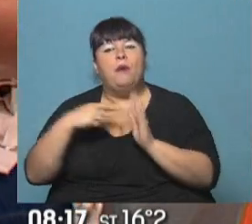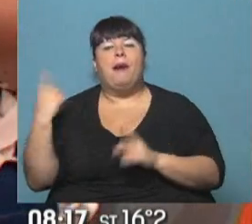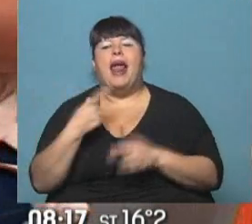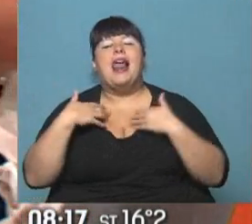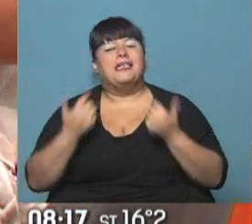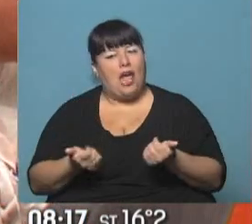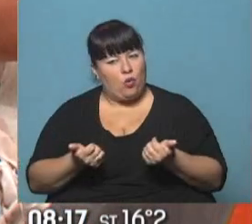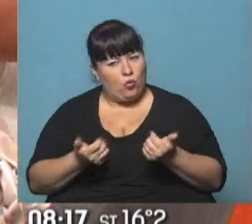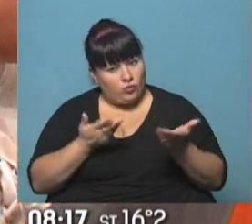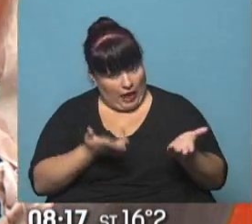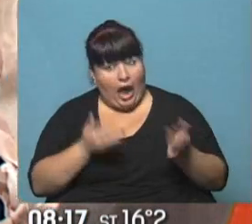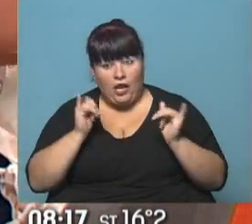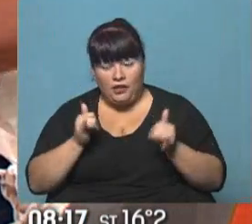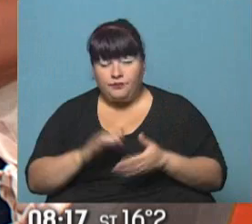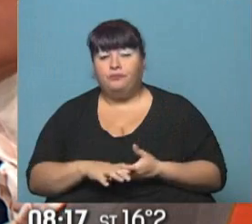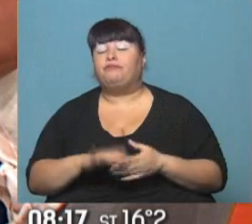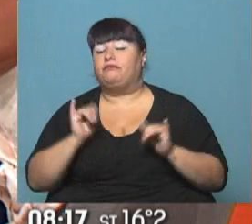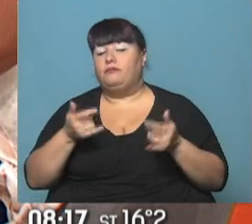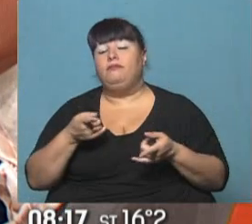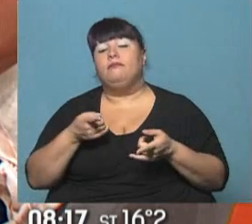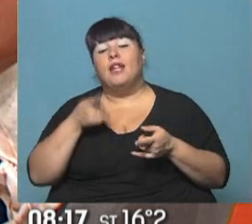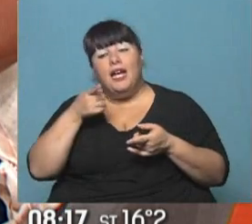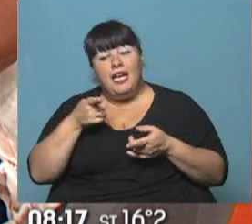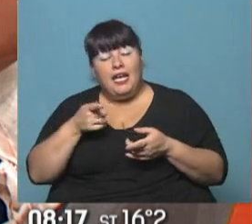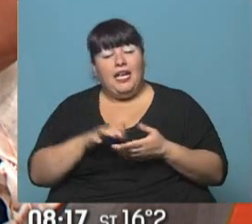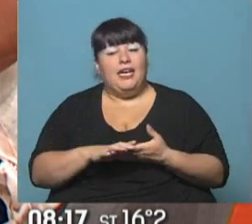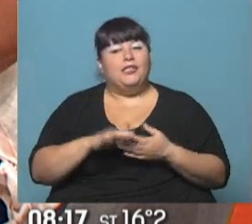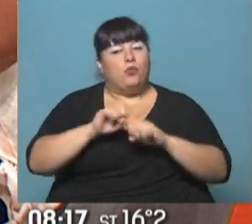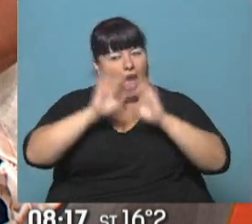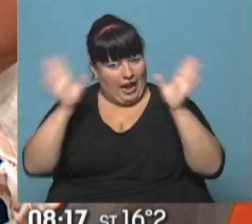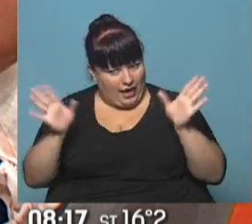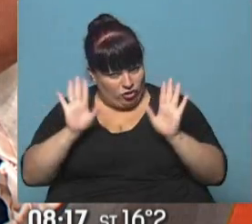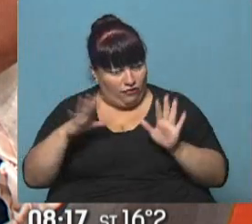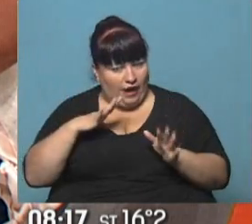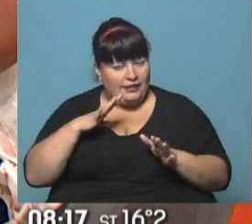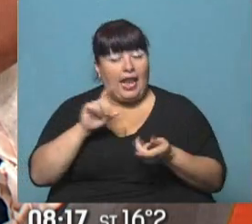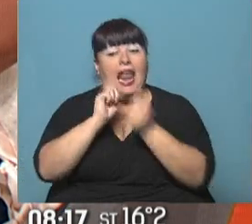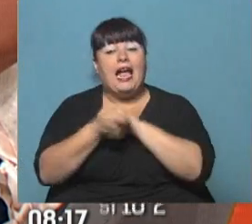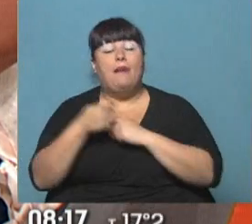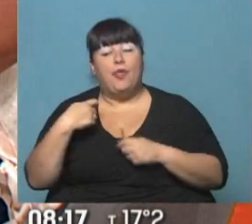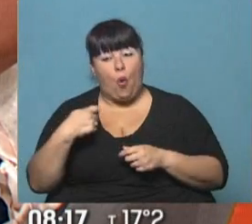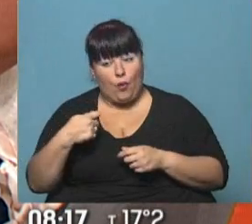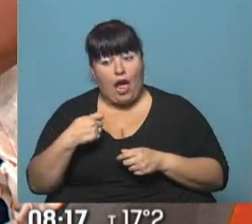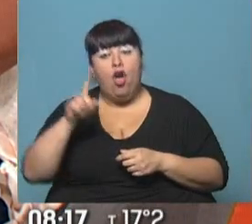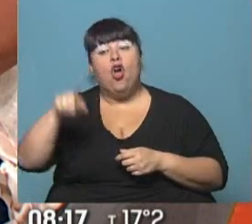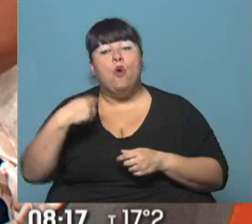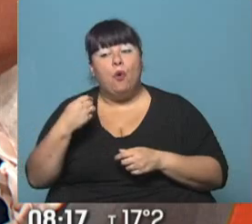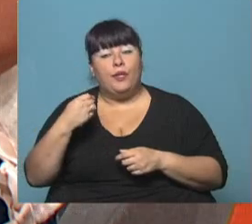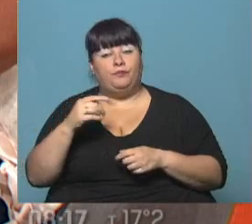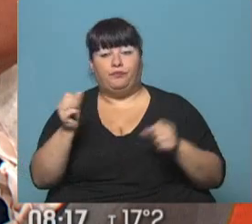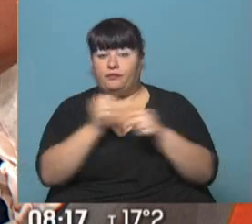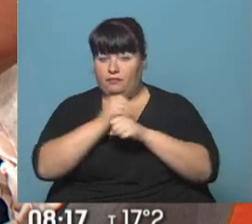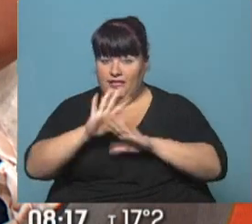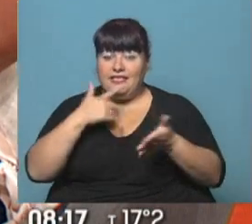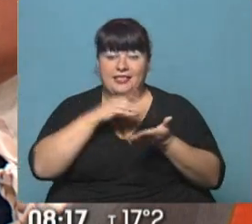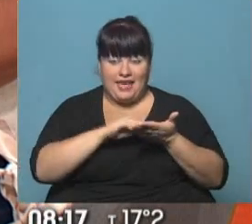salud? Claro, seguro, sin dudas, y hay una aclaración que hacer. La reforma previsional viene con la sanción